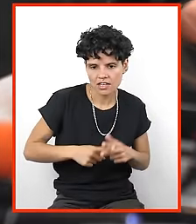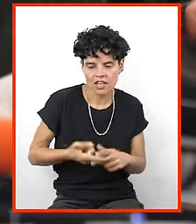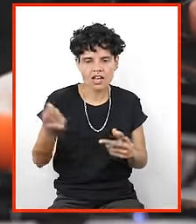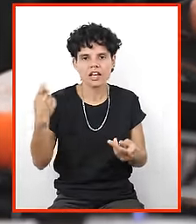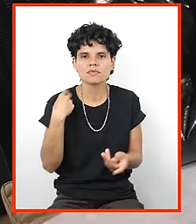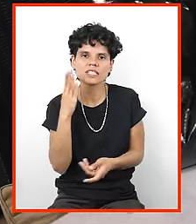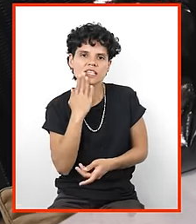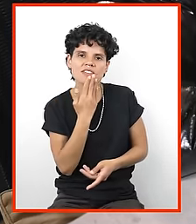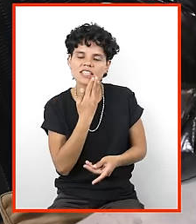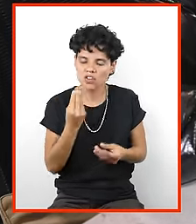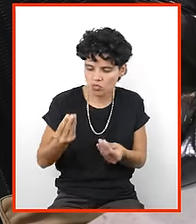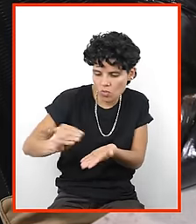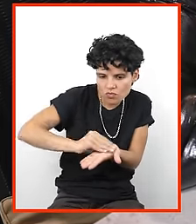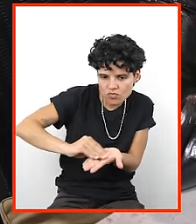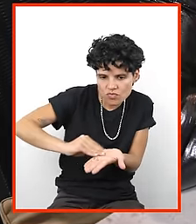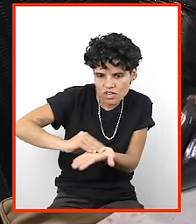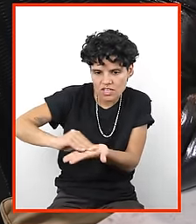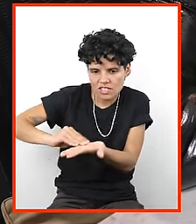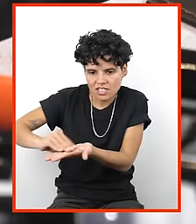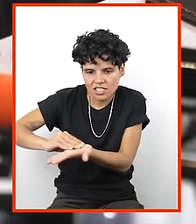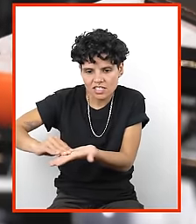muy famosa en el mundo artístico. Sí.